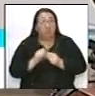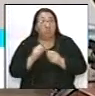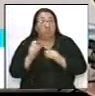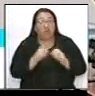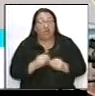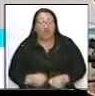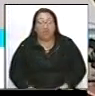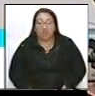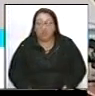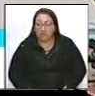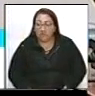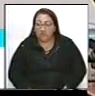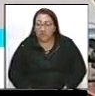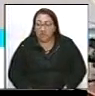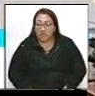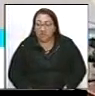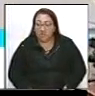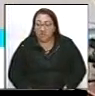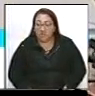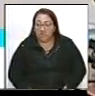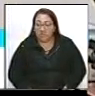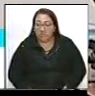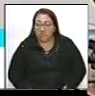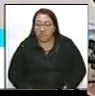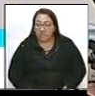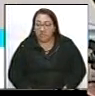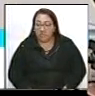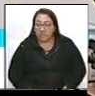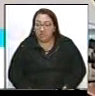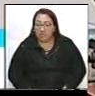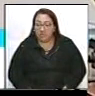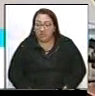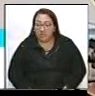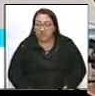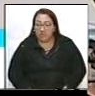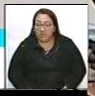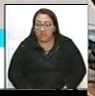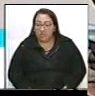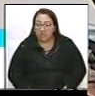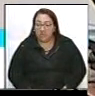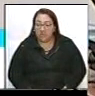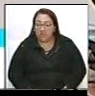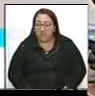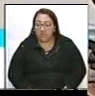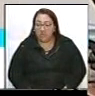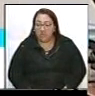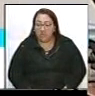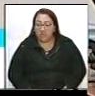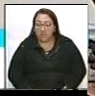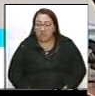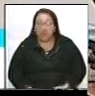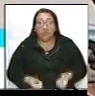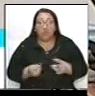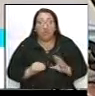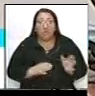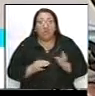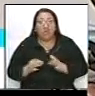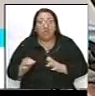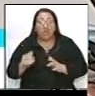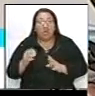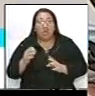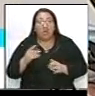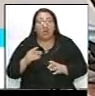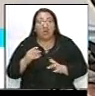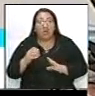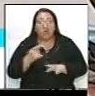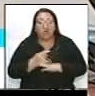debate, yo creo que muchos de los que nos están viendo lo deben también recordar, cuando planteamos que una cosa es una denuncia